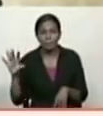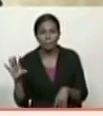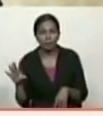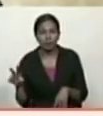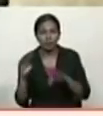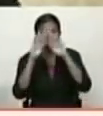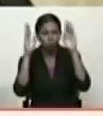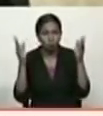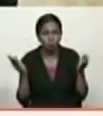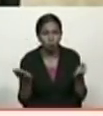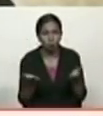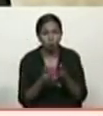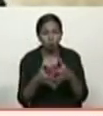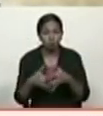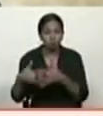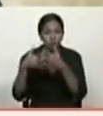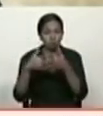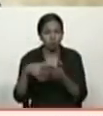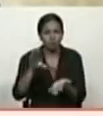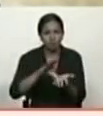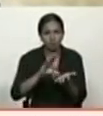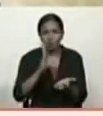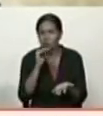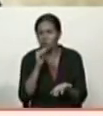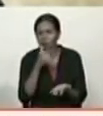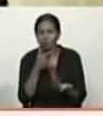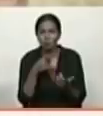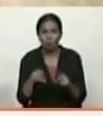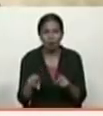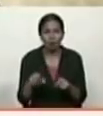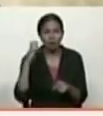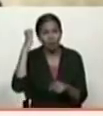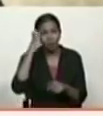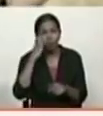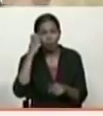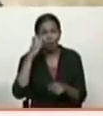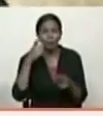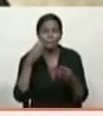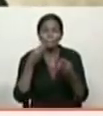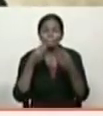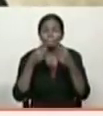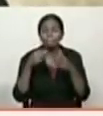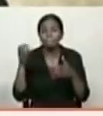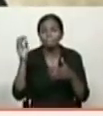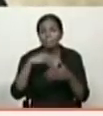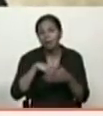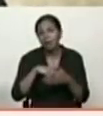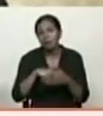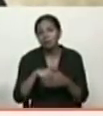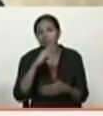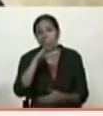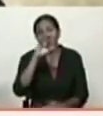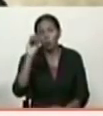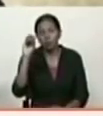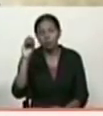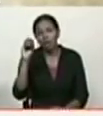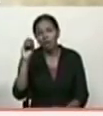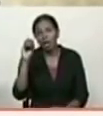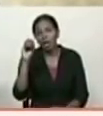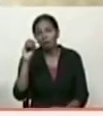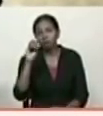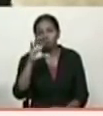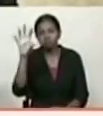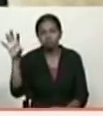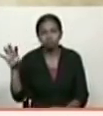Unidos. El mundo va mucho más allá de Europa. La comunidad internacional no son 50 países que siguen las órdenes de